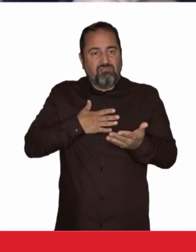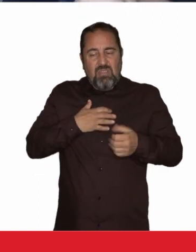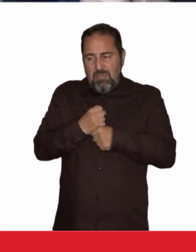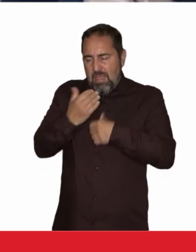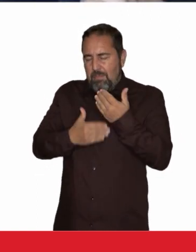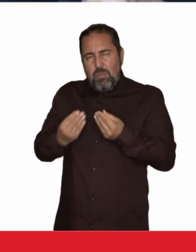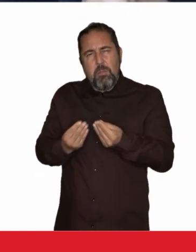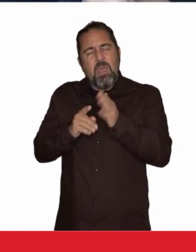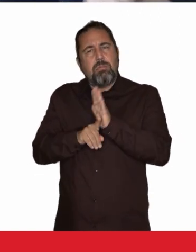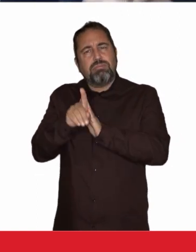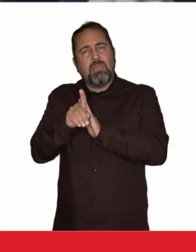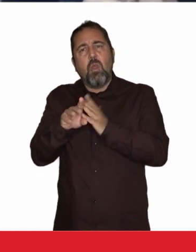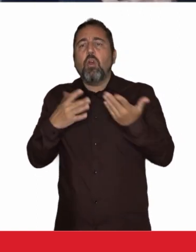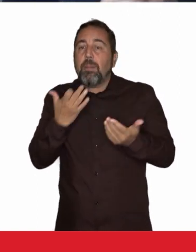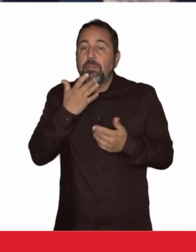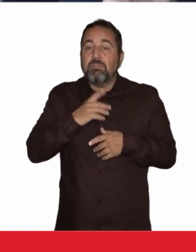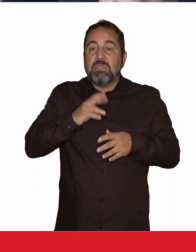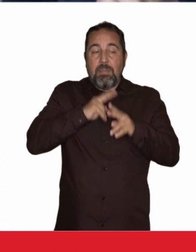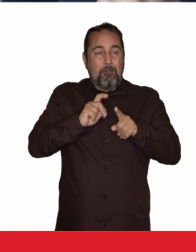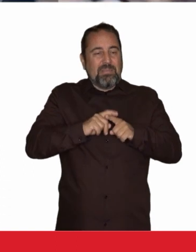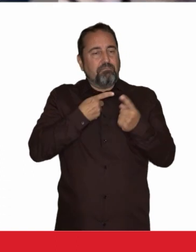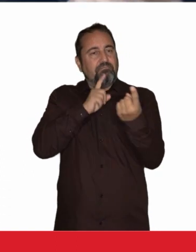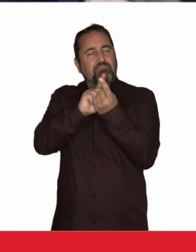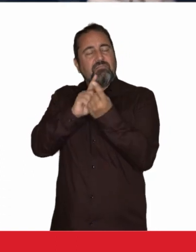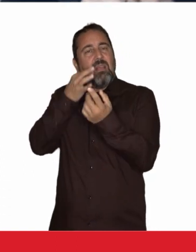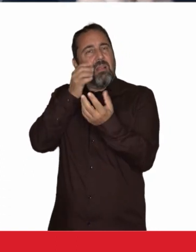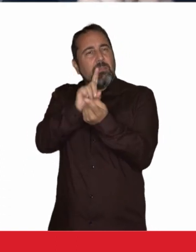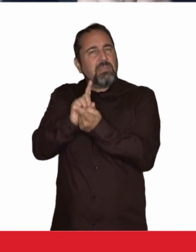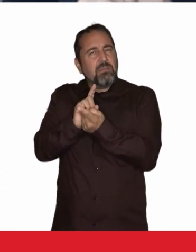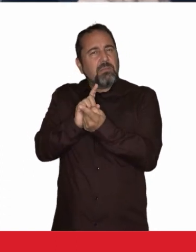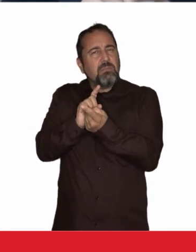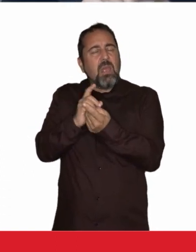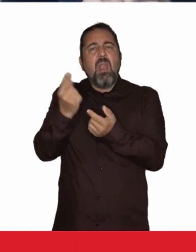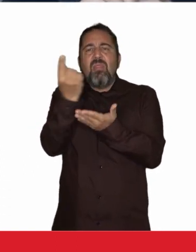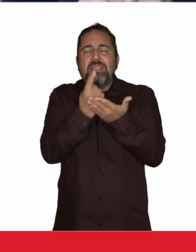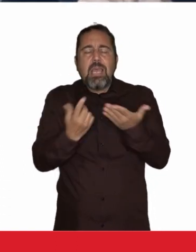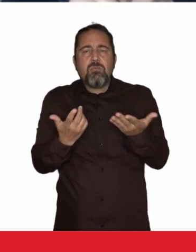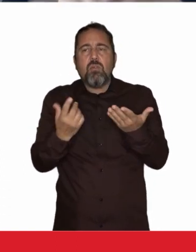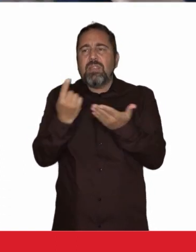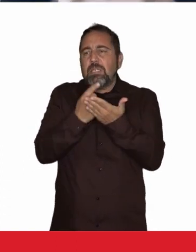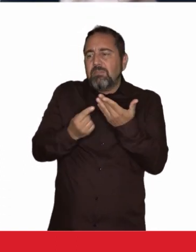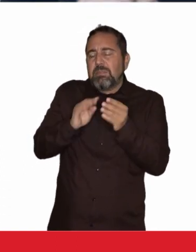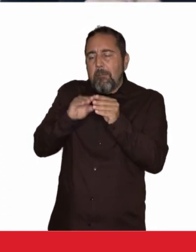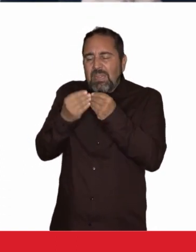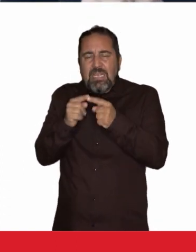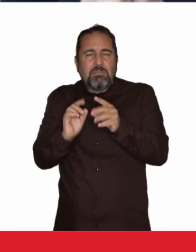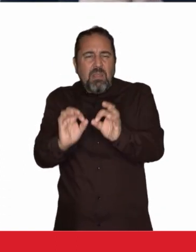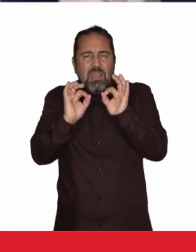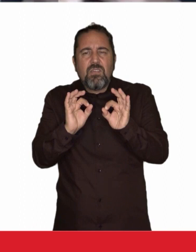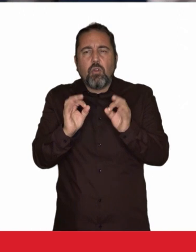rendimiento, es decir, gracias a mi propuesta de valor tú mejoras tu rendimiento. En este caso, por ejemplo, la personalización, el